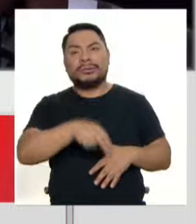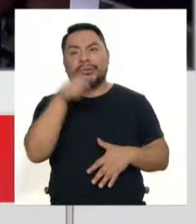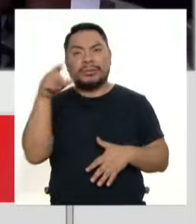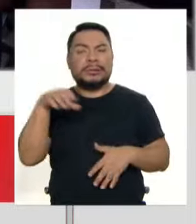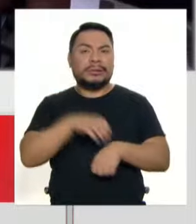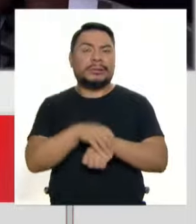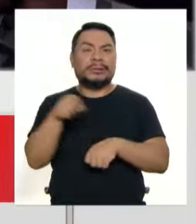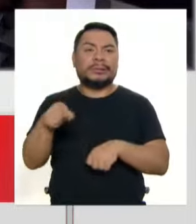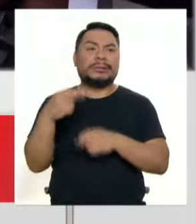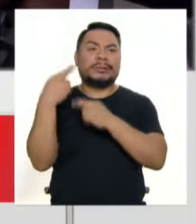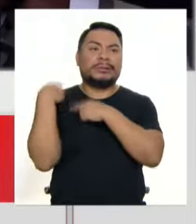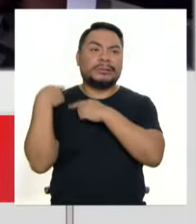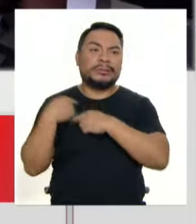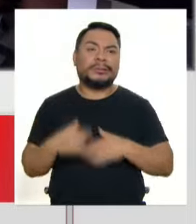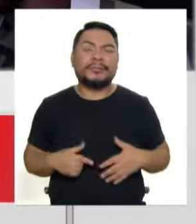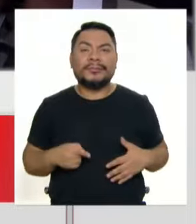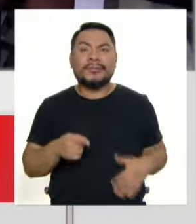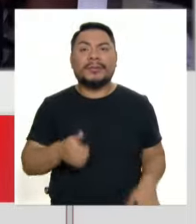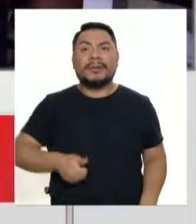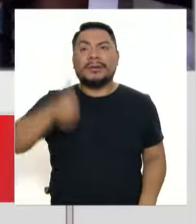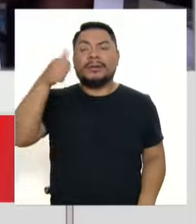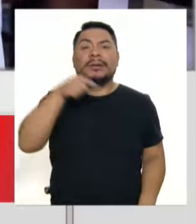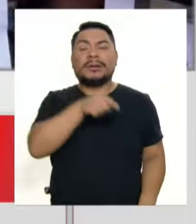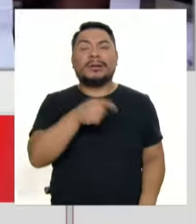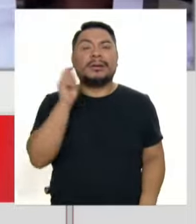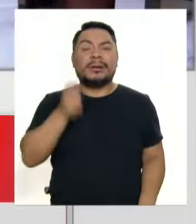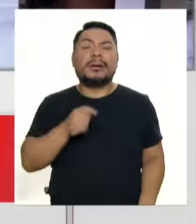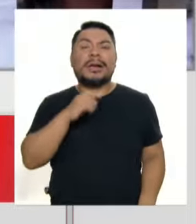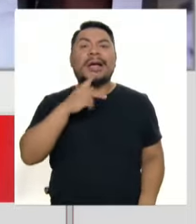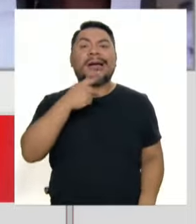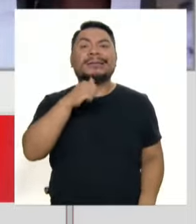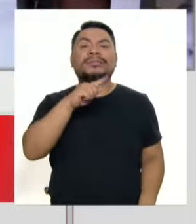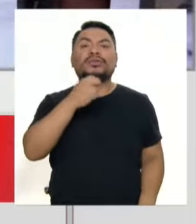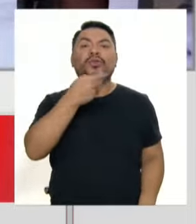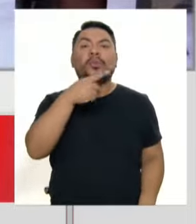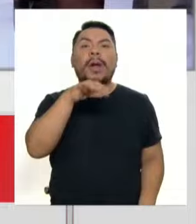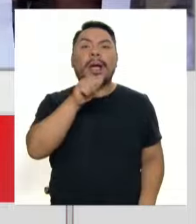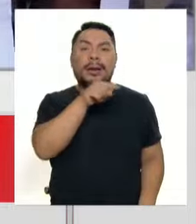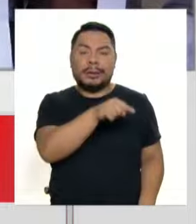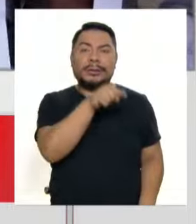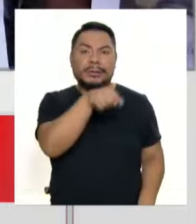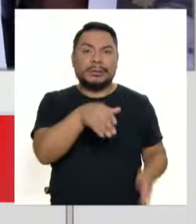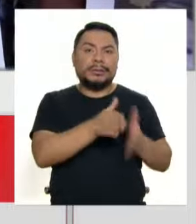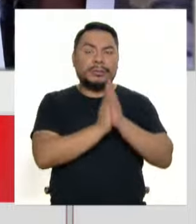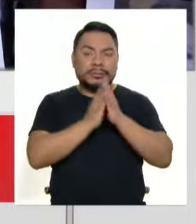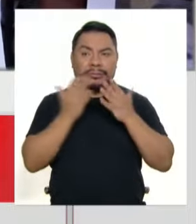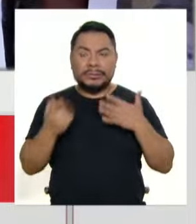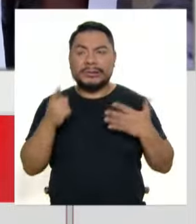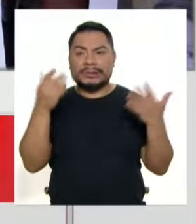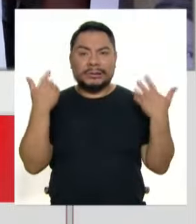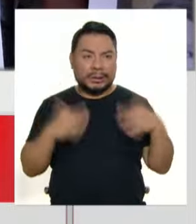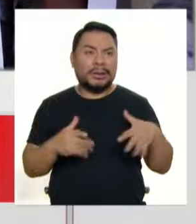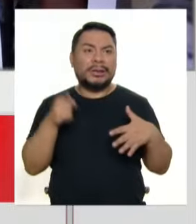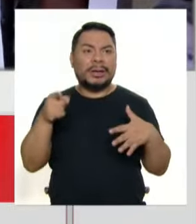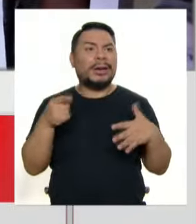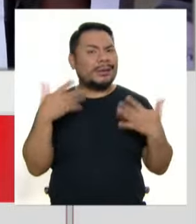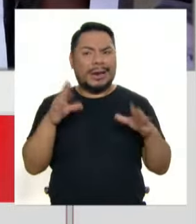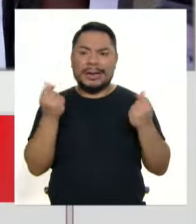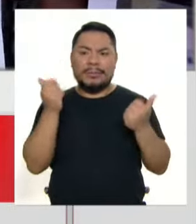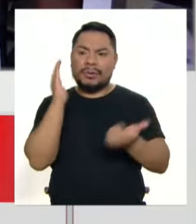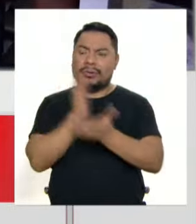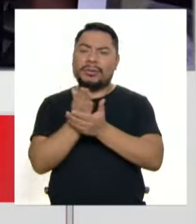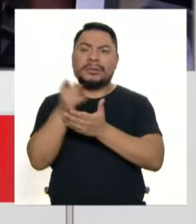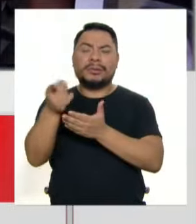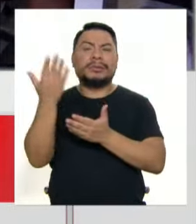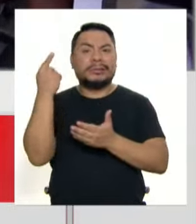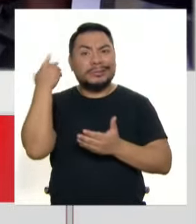a cargo de la magistrada Catiusca Santa María, ¿no?, quien está solicitando para que ya sea procesada